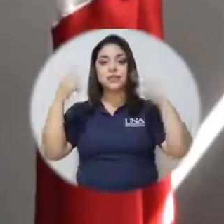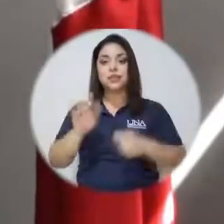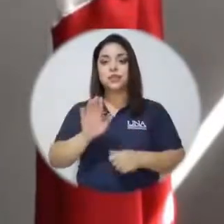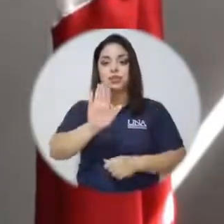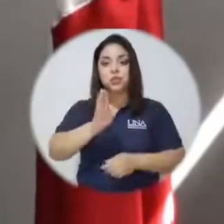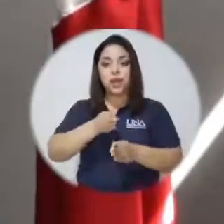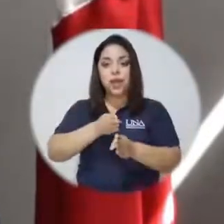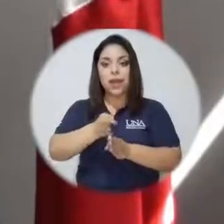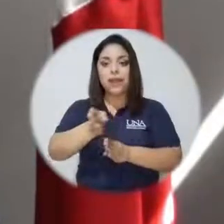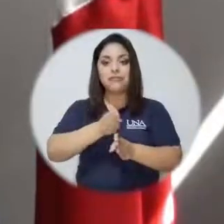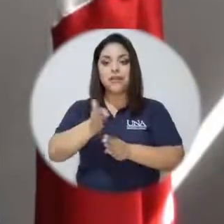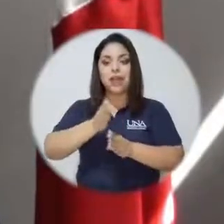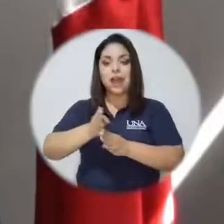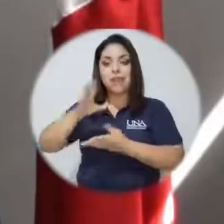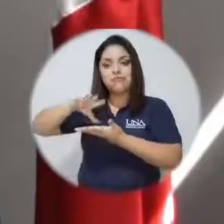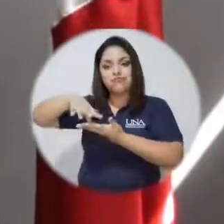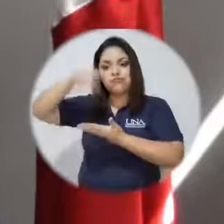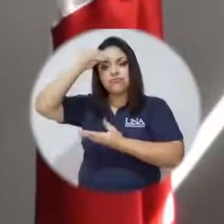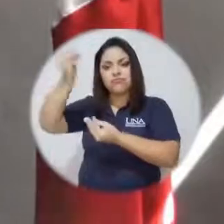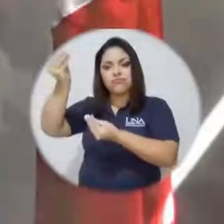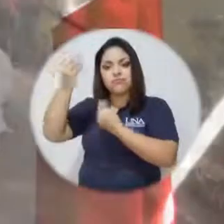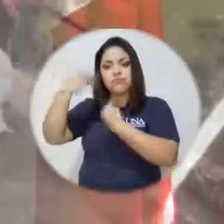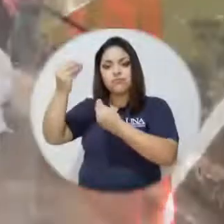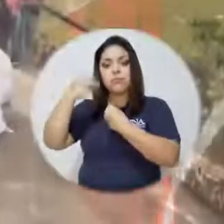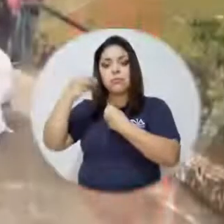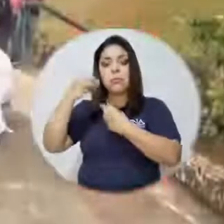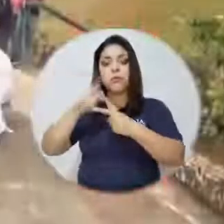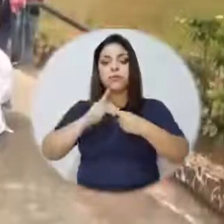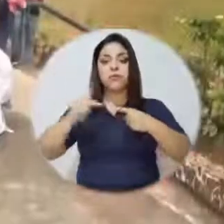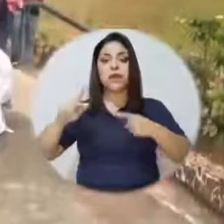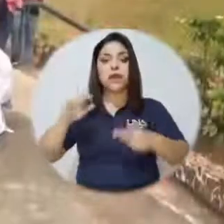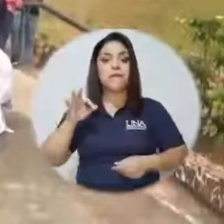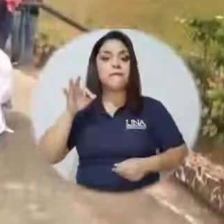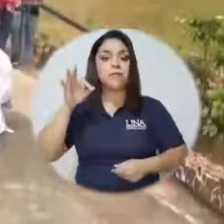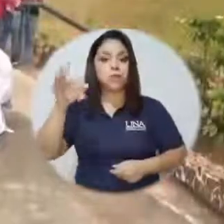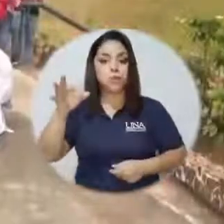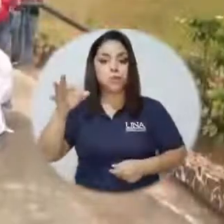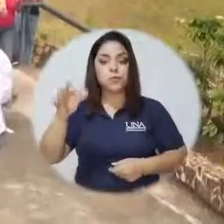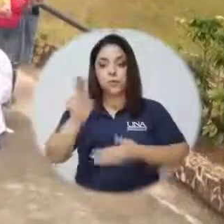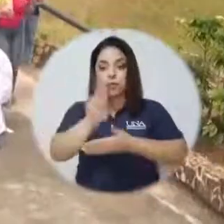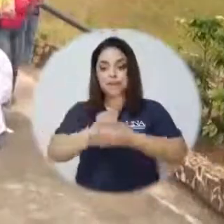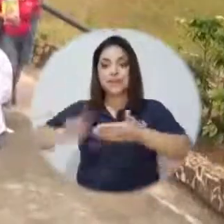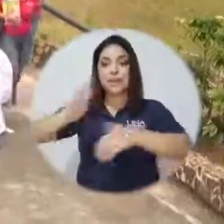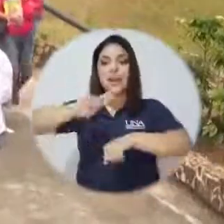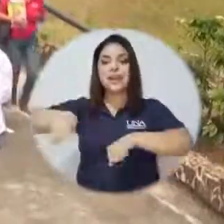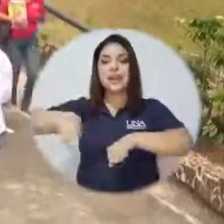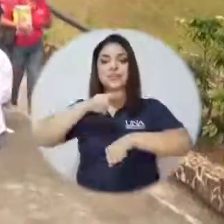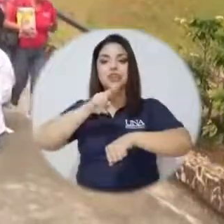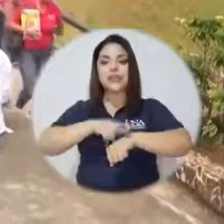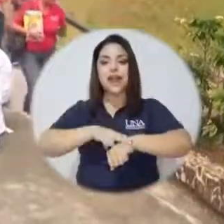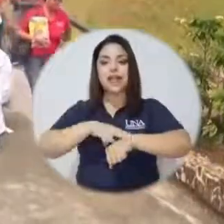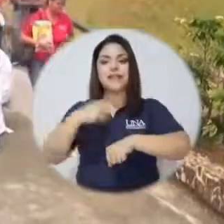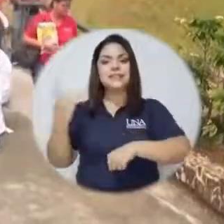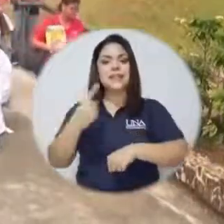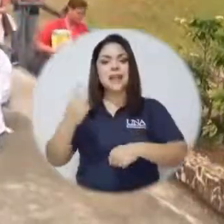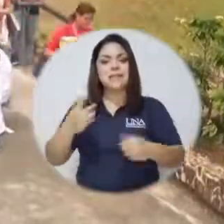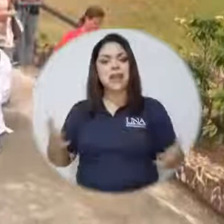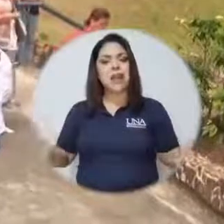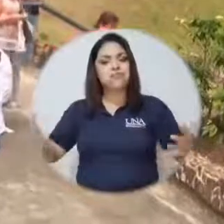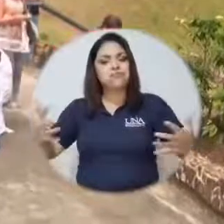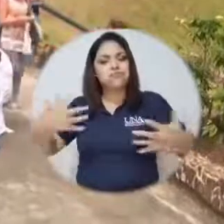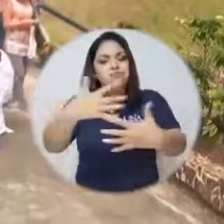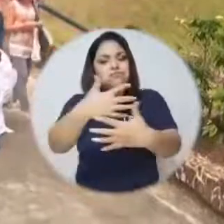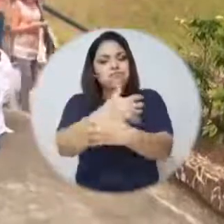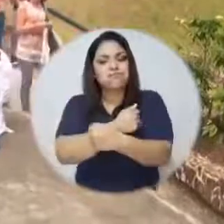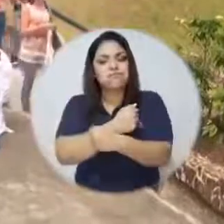su carrera y formación profesional futura. La Universidad Nacional los recibe con los brazos